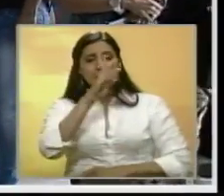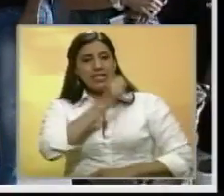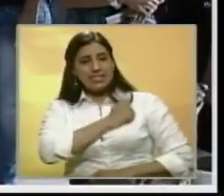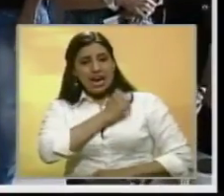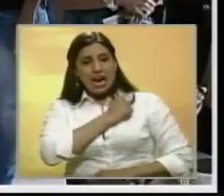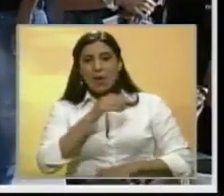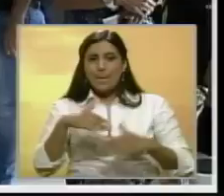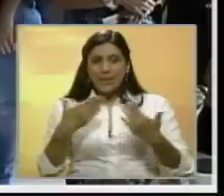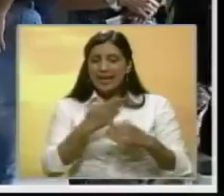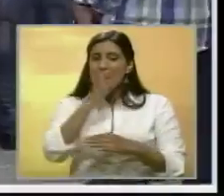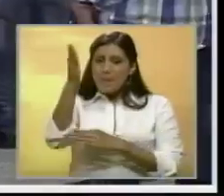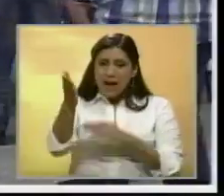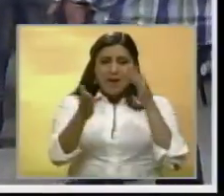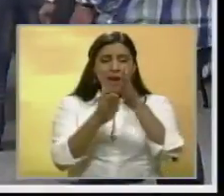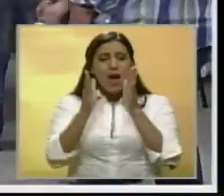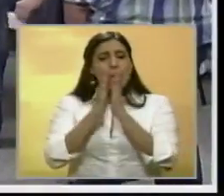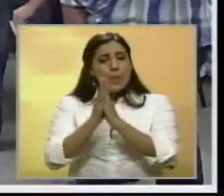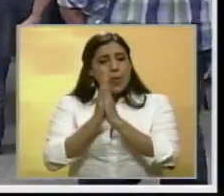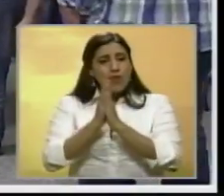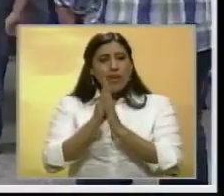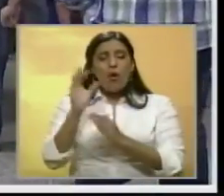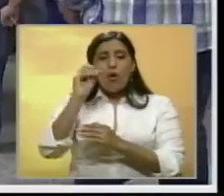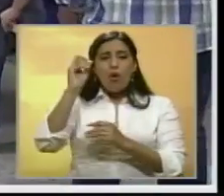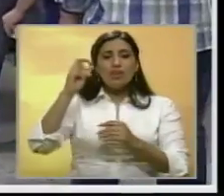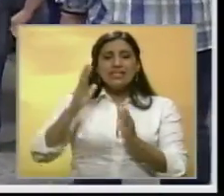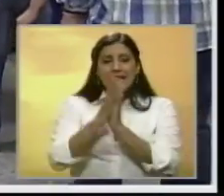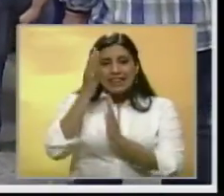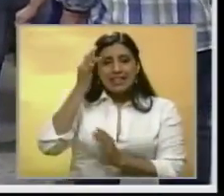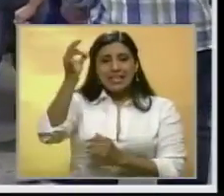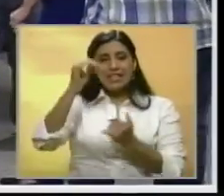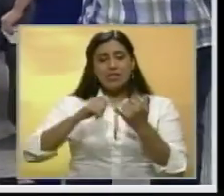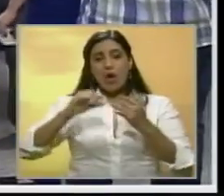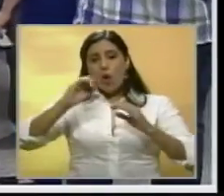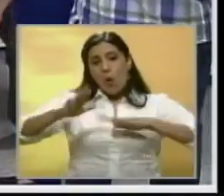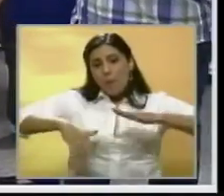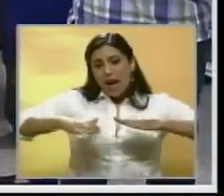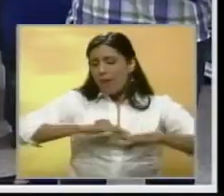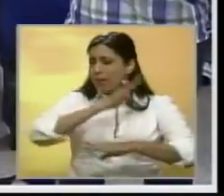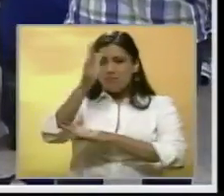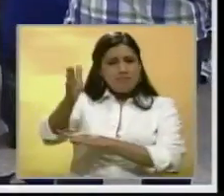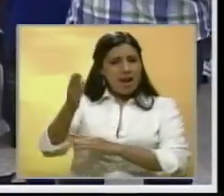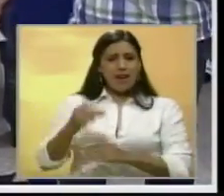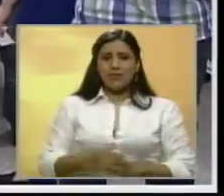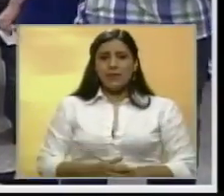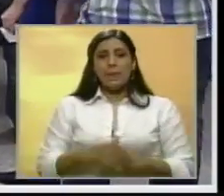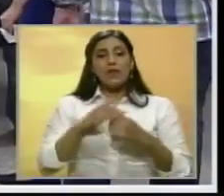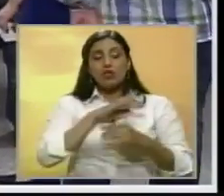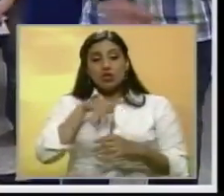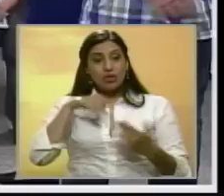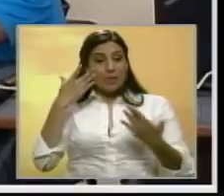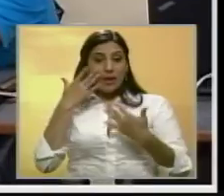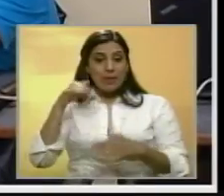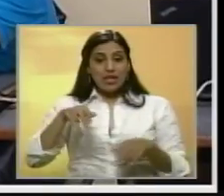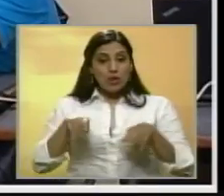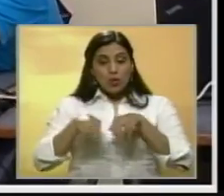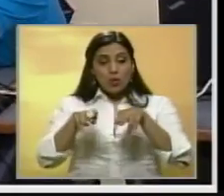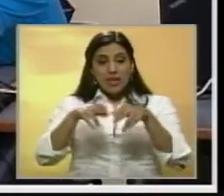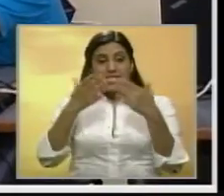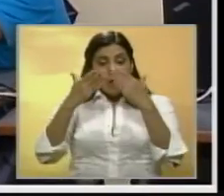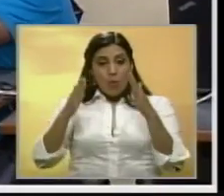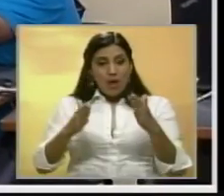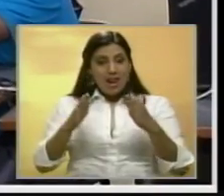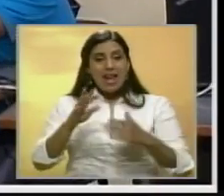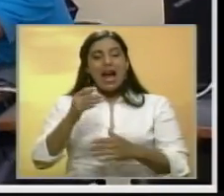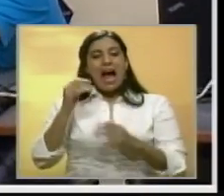Chacao a que asistan, por favor, o a los Valles del Tuy o a Barlovento. Tenemos, por ejemplo, aquí en el punto de los Ruices de la Escuela Don